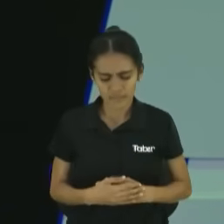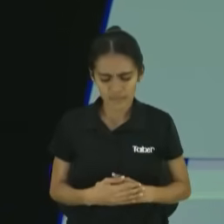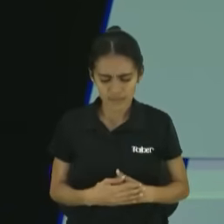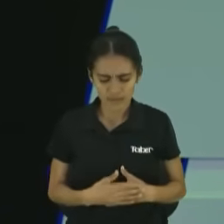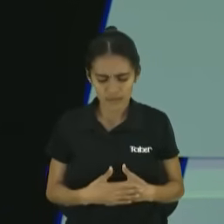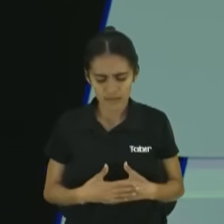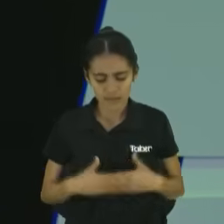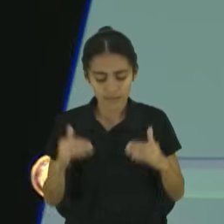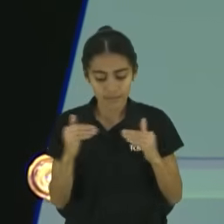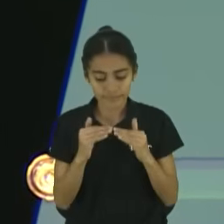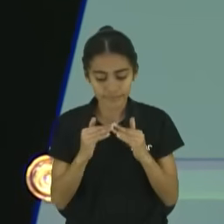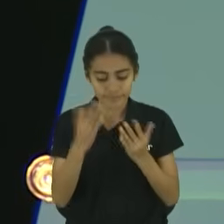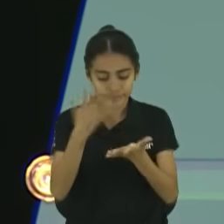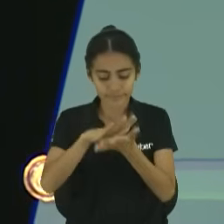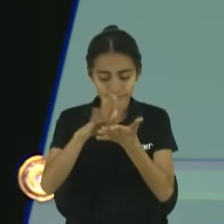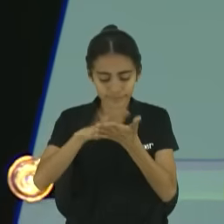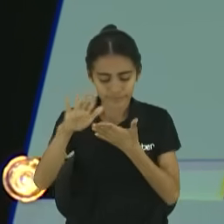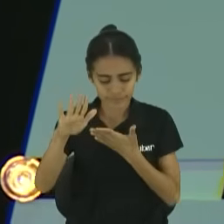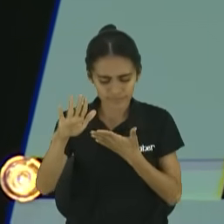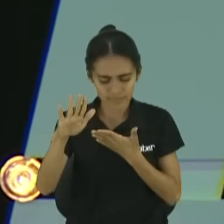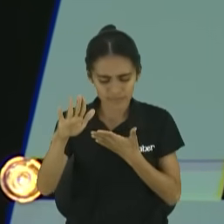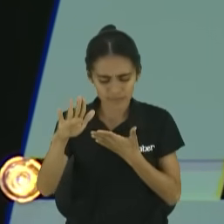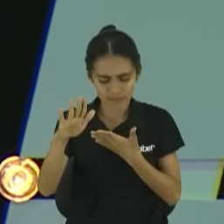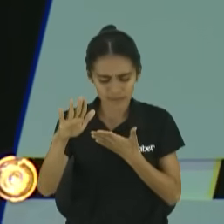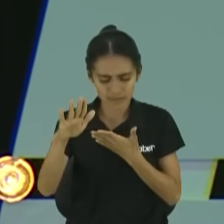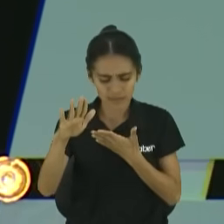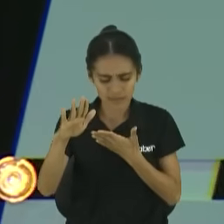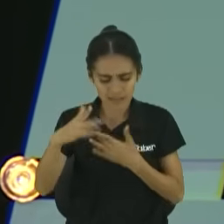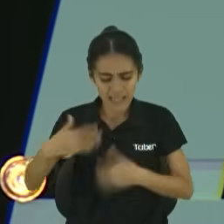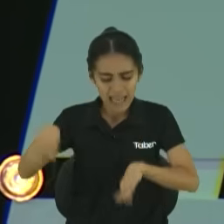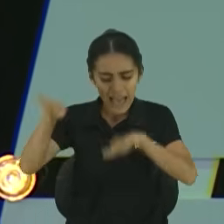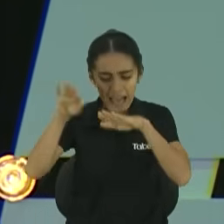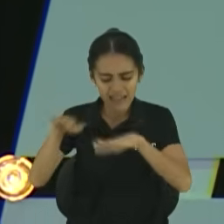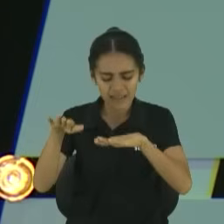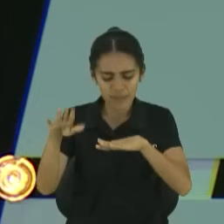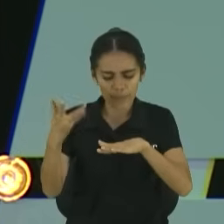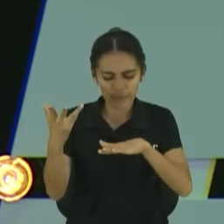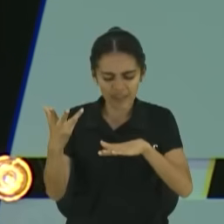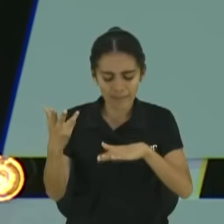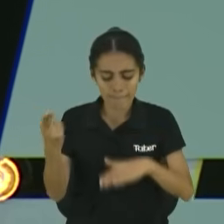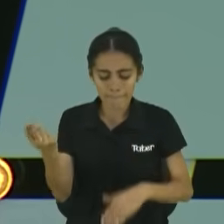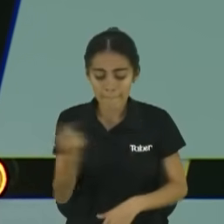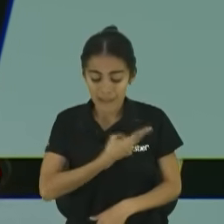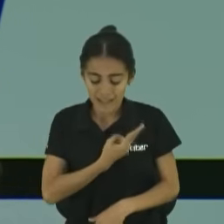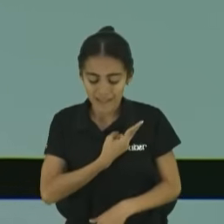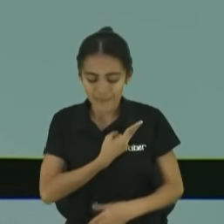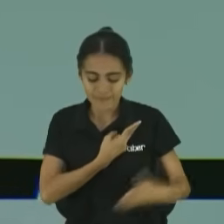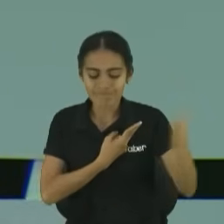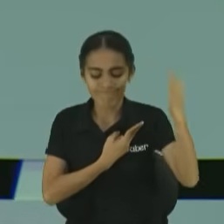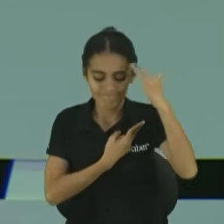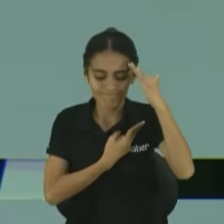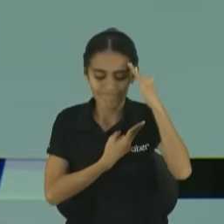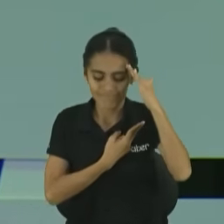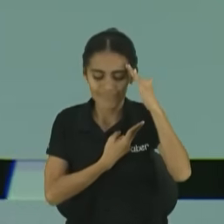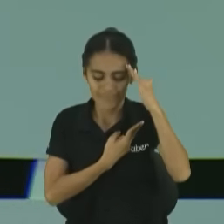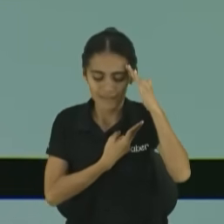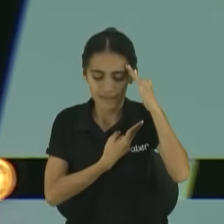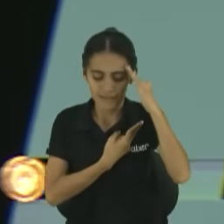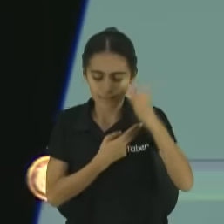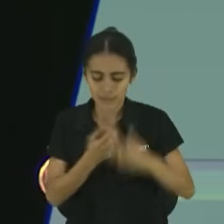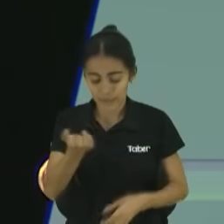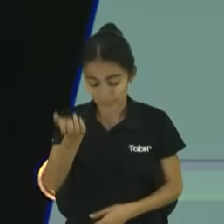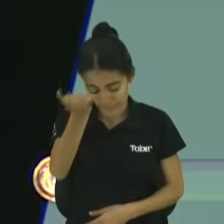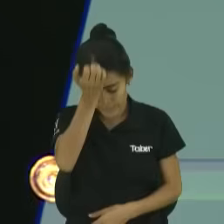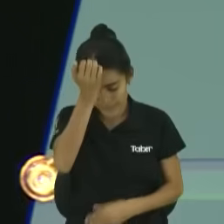Andar en el Espíritu se agradece porque nos convence de nuestro pecado y nuestros errores. Andar en el Espíritu,